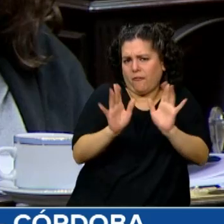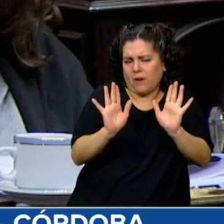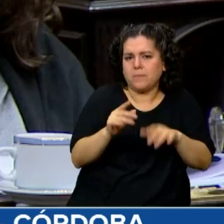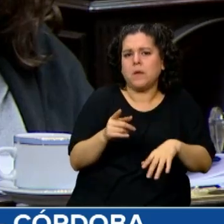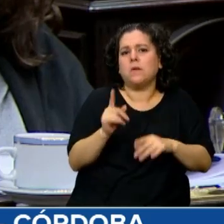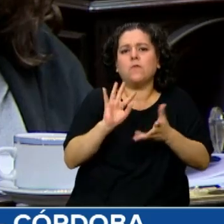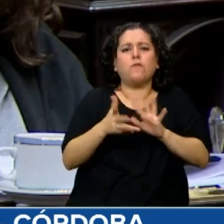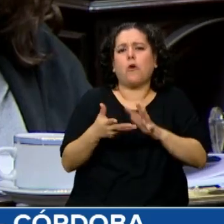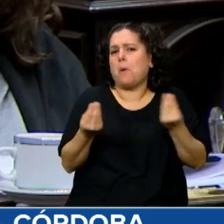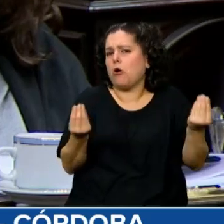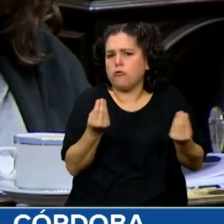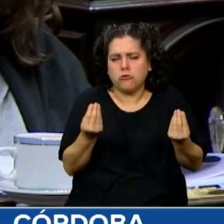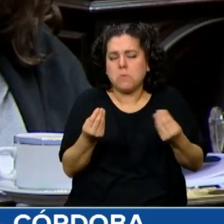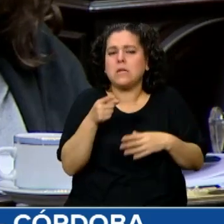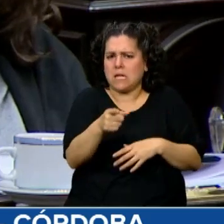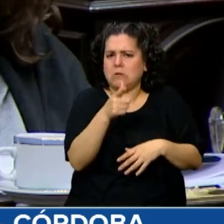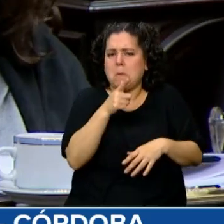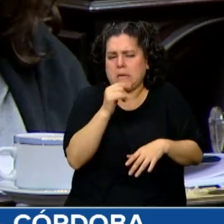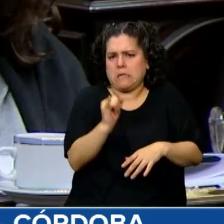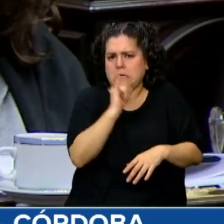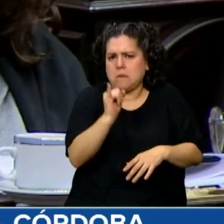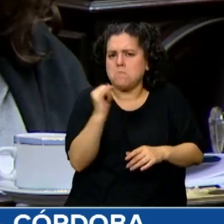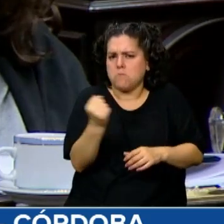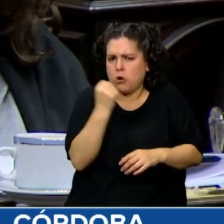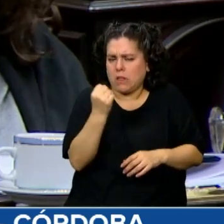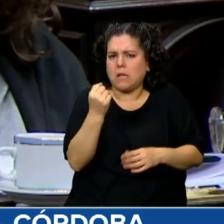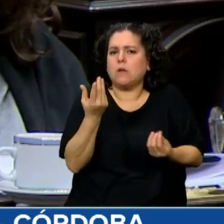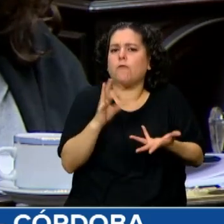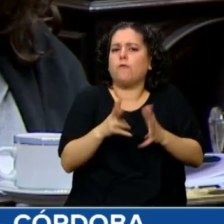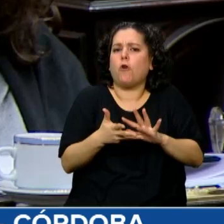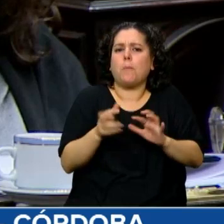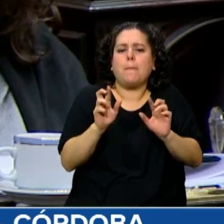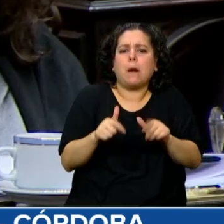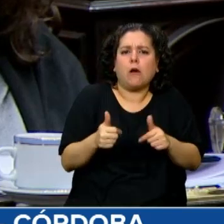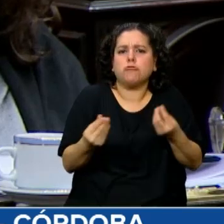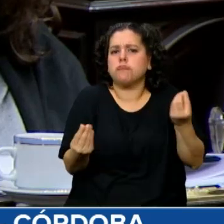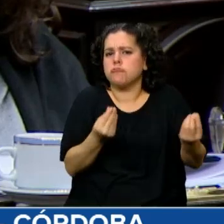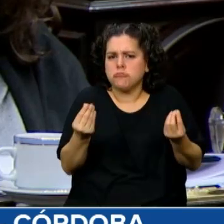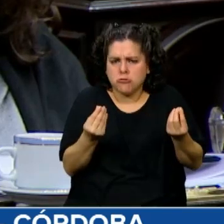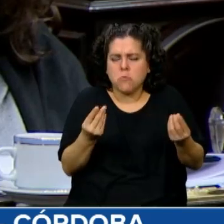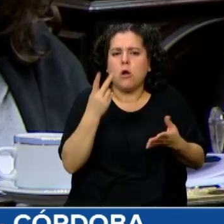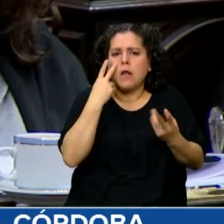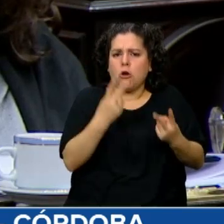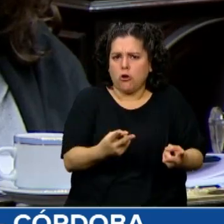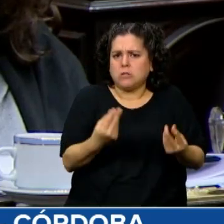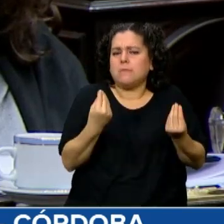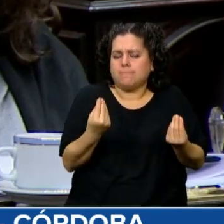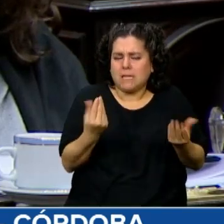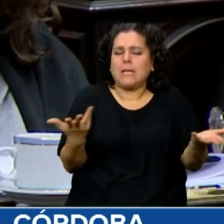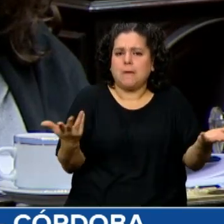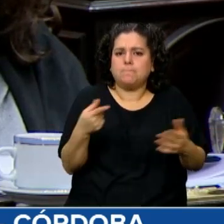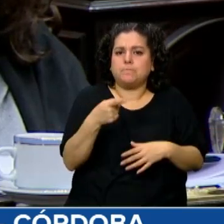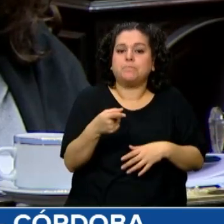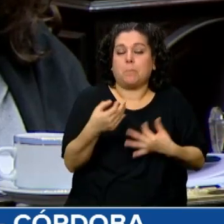fue el mecanismo? Y me parece que esto es importante como metodología y como actitud resaltar, Presidenta, fue